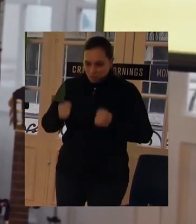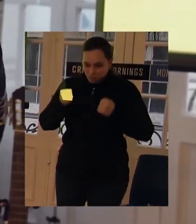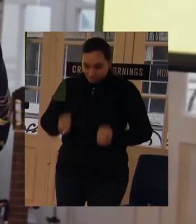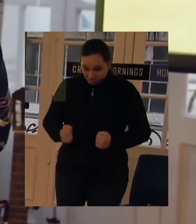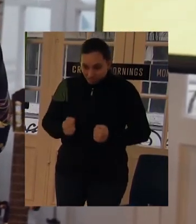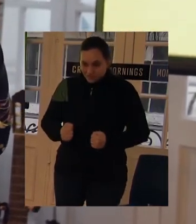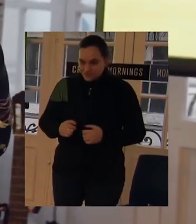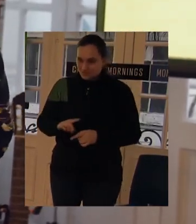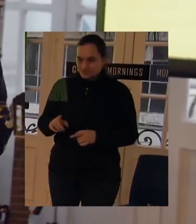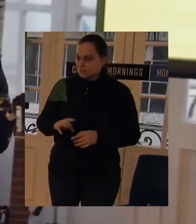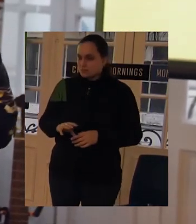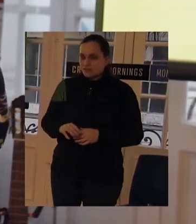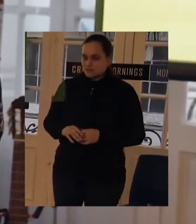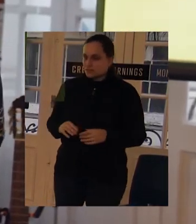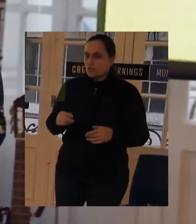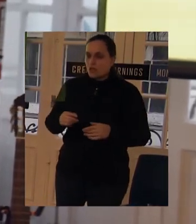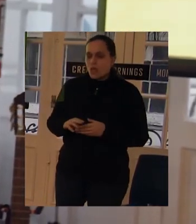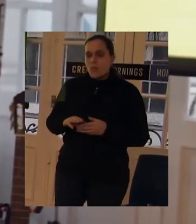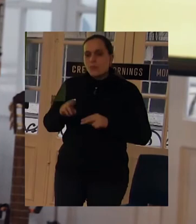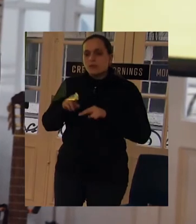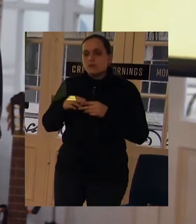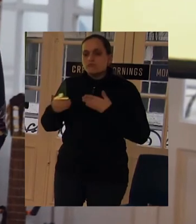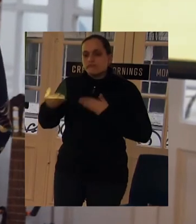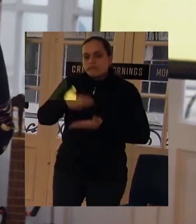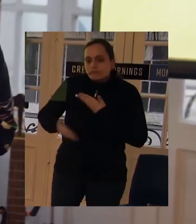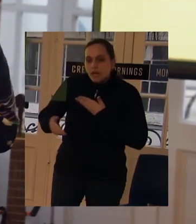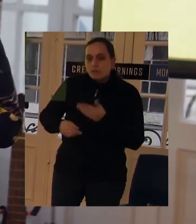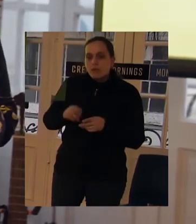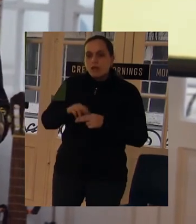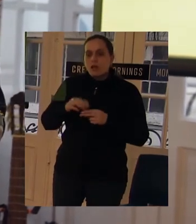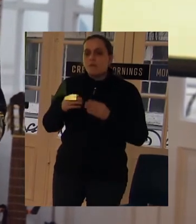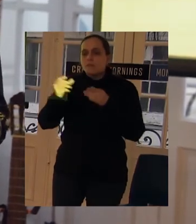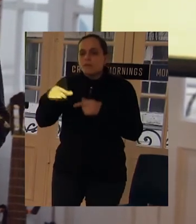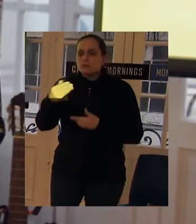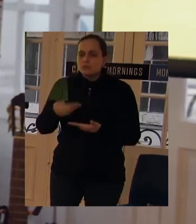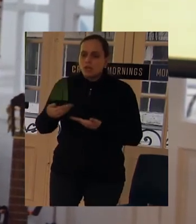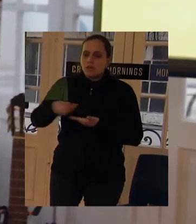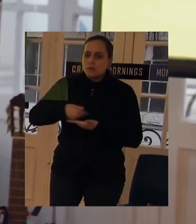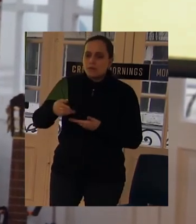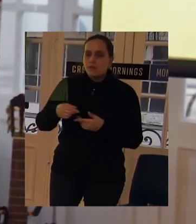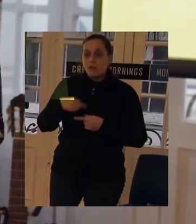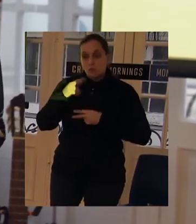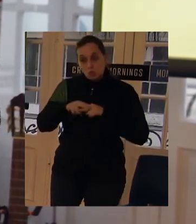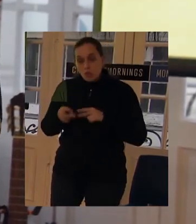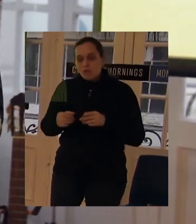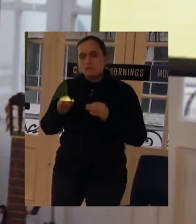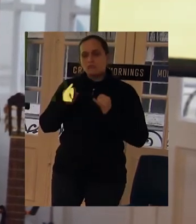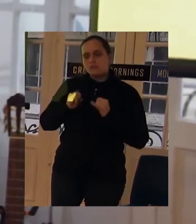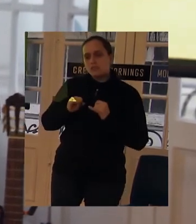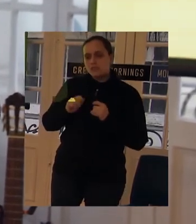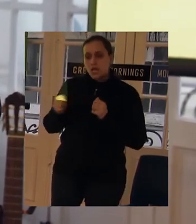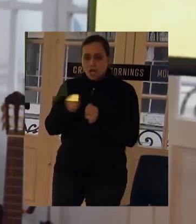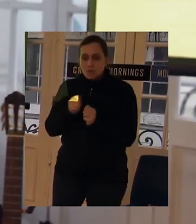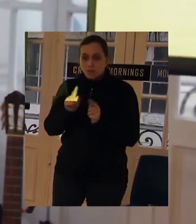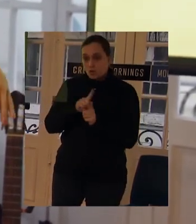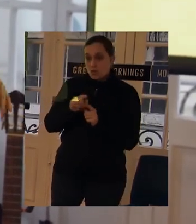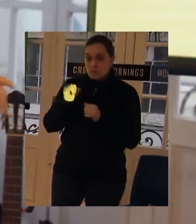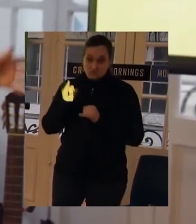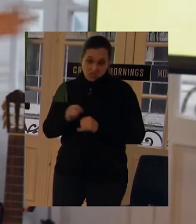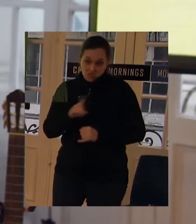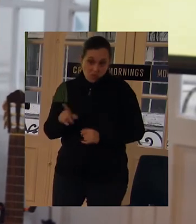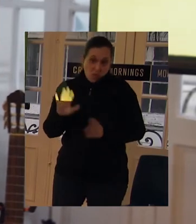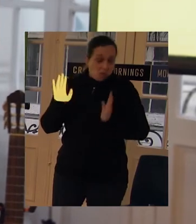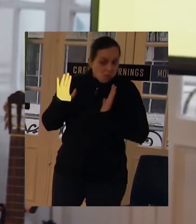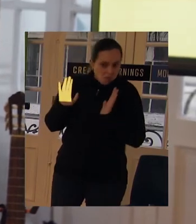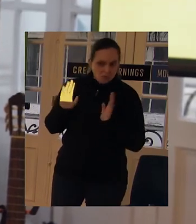obvio, se la vuelvo a mostrar al cliente, tenemos un ida y vuelta y puede haber cambios o no, pero generalmente como yo